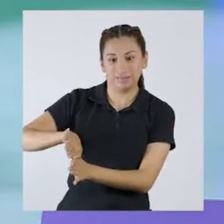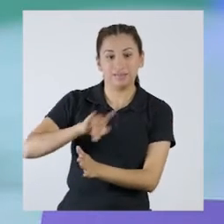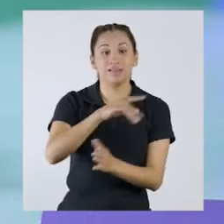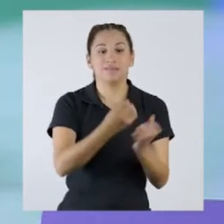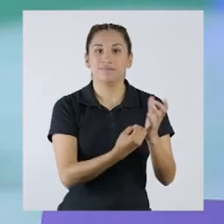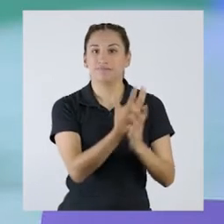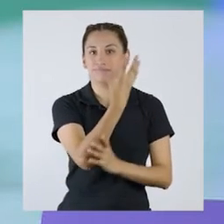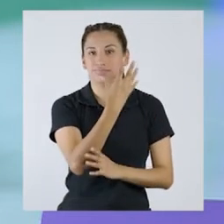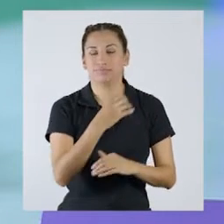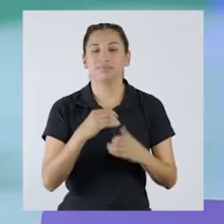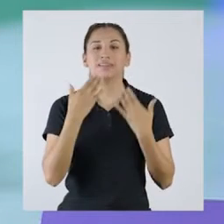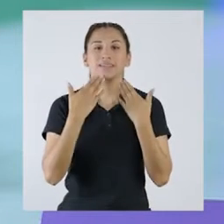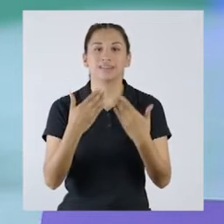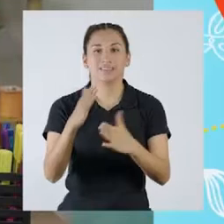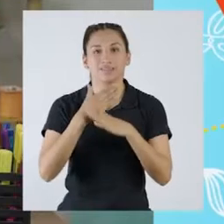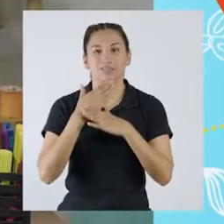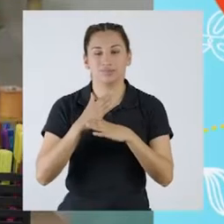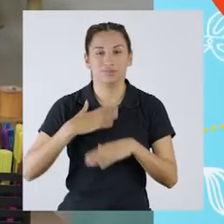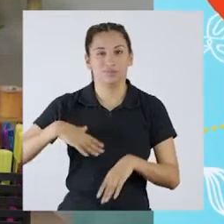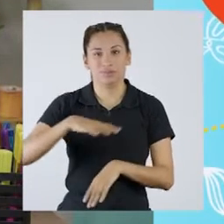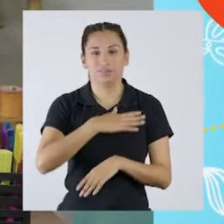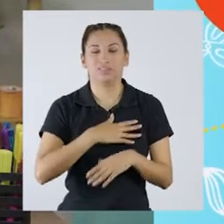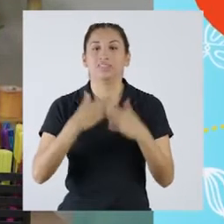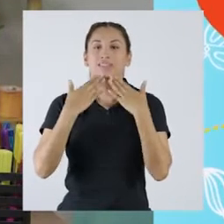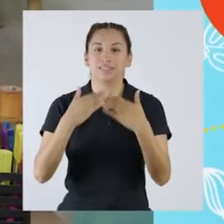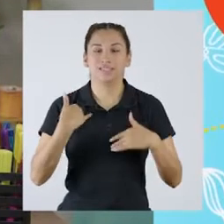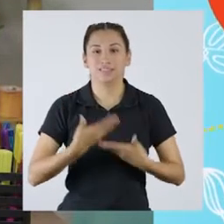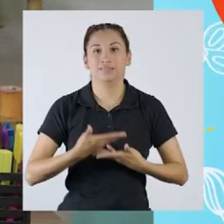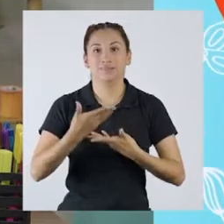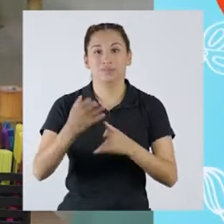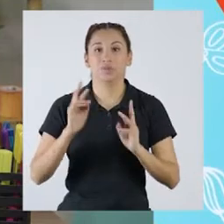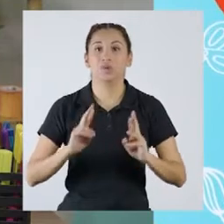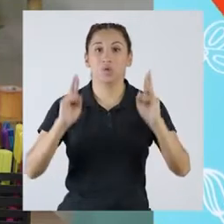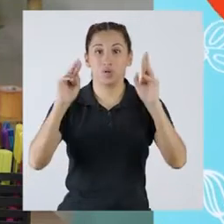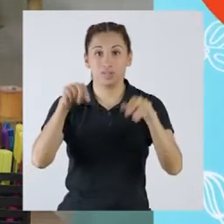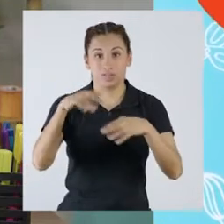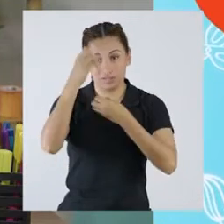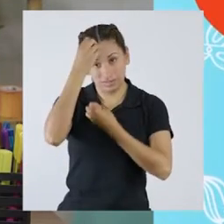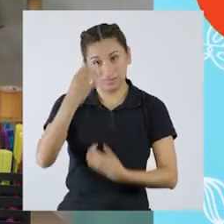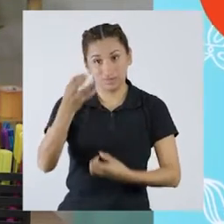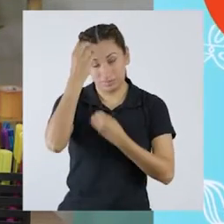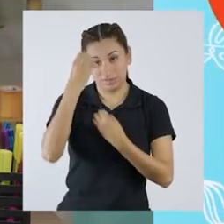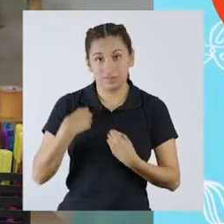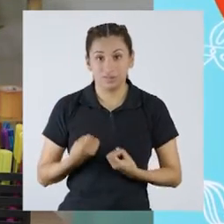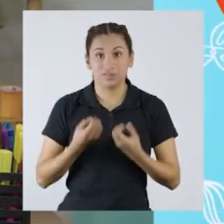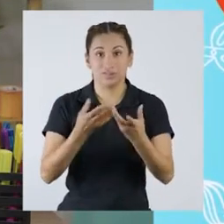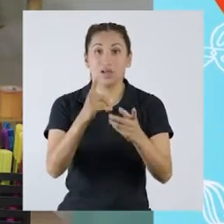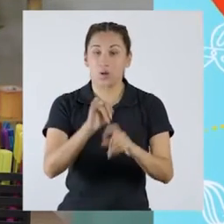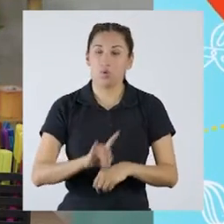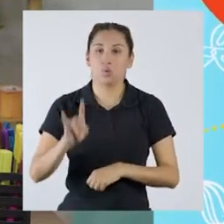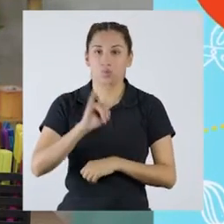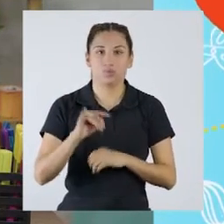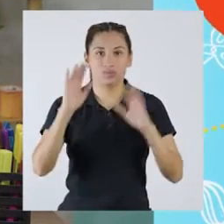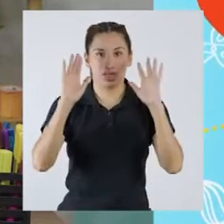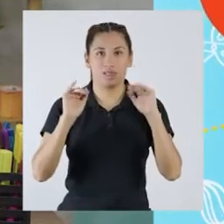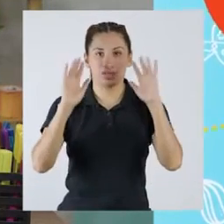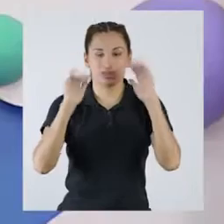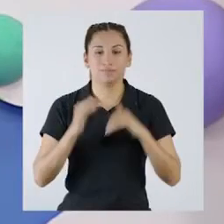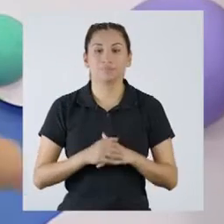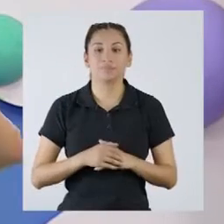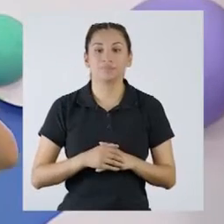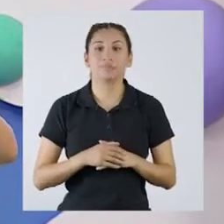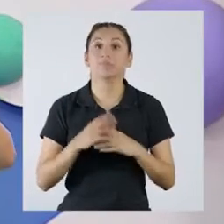por compartir con nosotros. Muchas gracias por la invitación y espero que la información que he brindado les sirva.